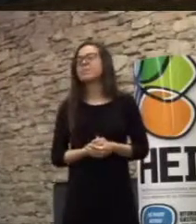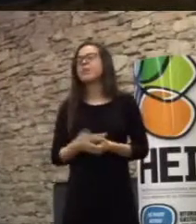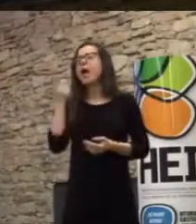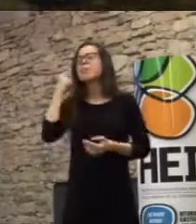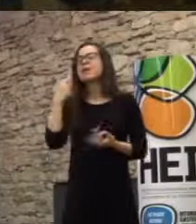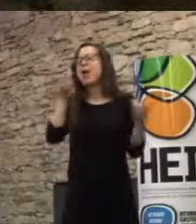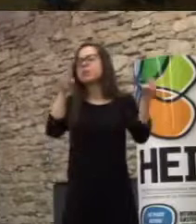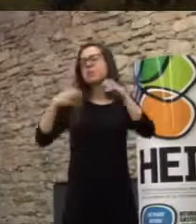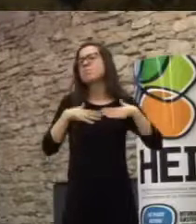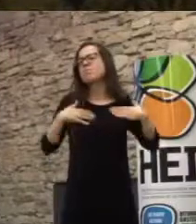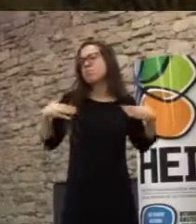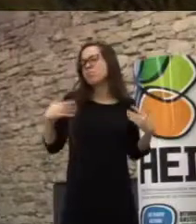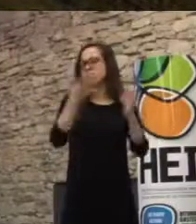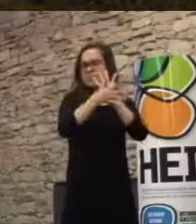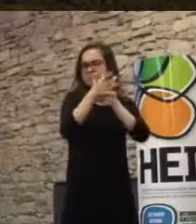emociones